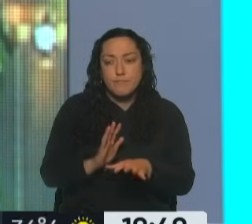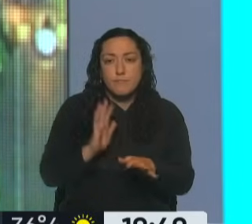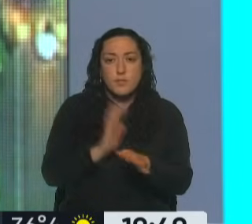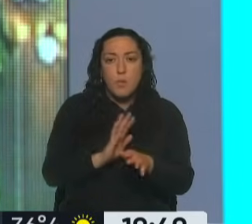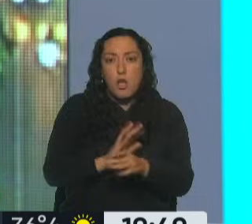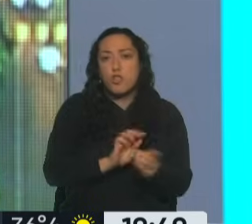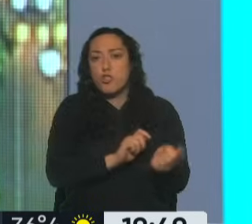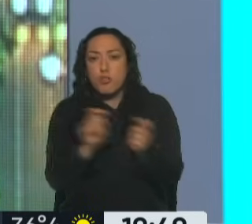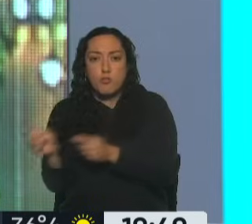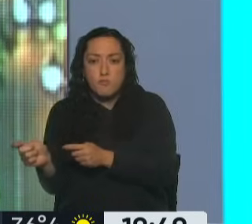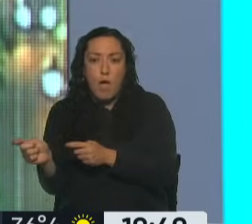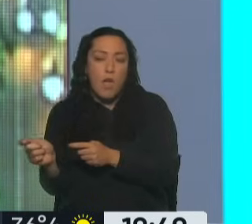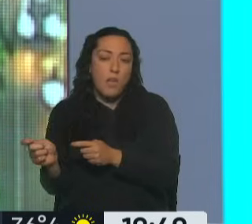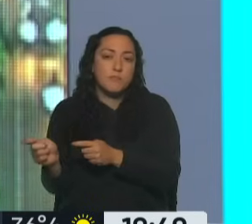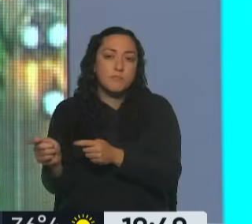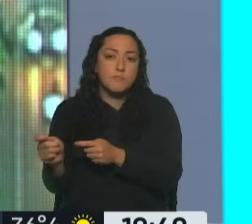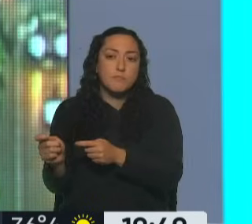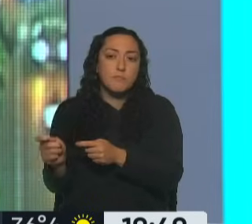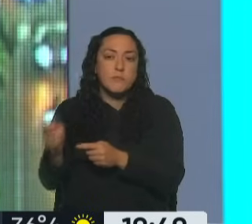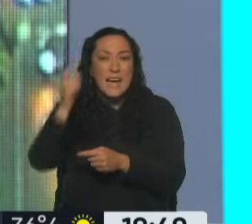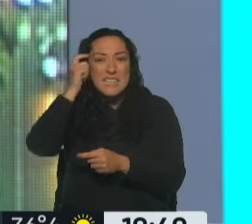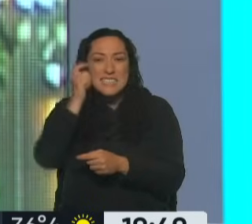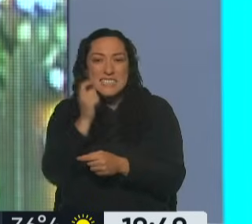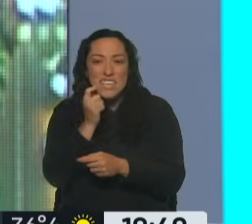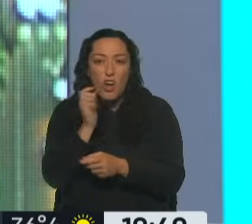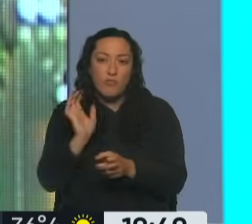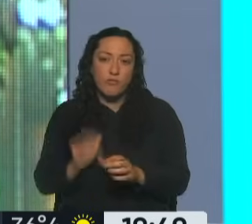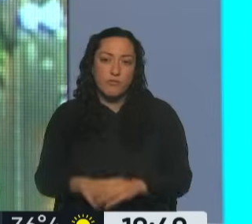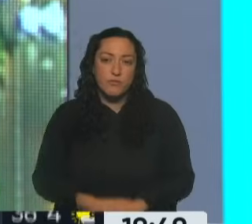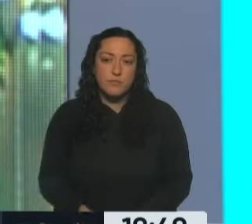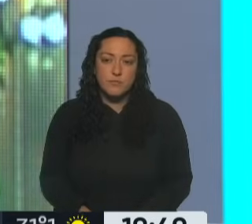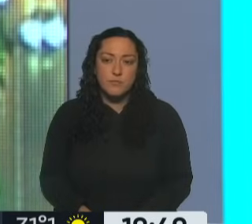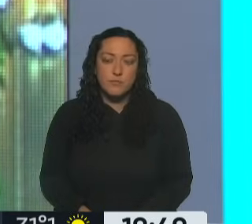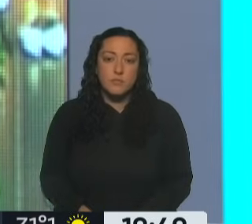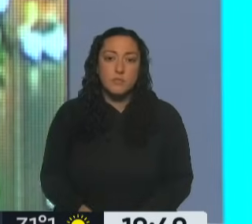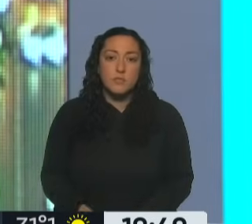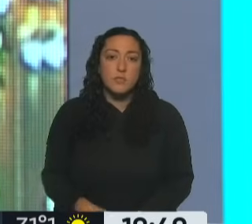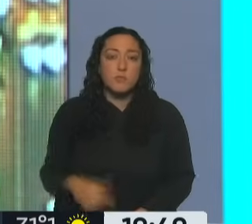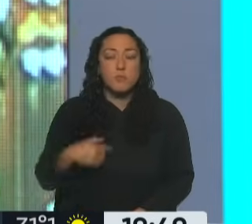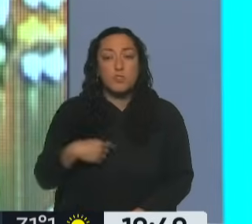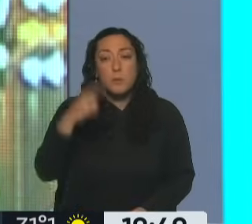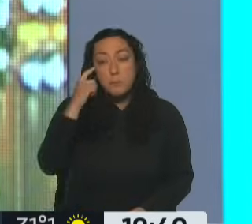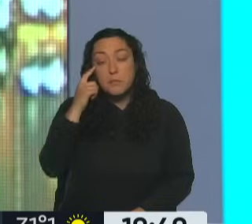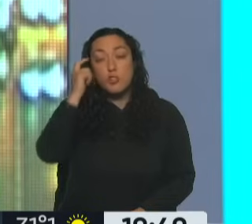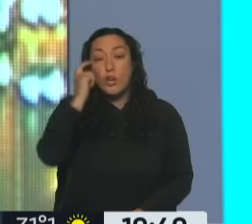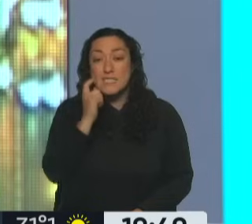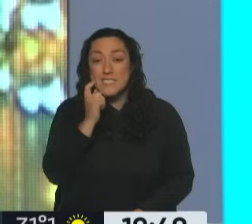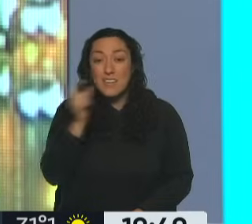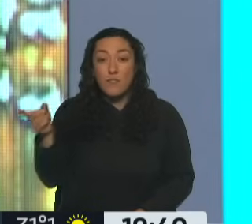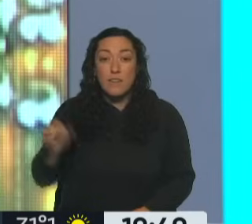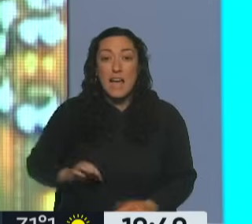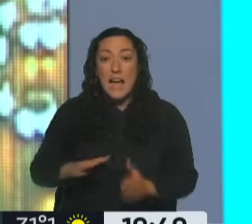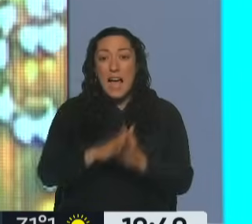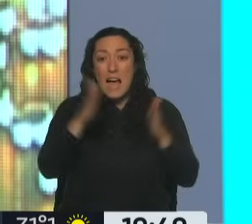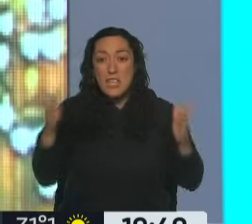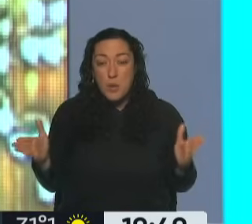pase a Axel Kicillof. Pero pensé, Axel Kicillof creo que tiene un año más que Sergio